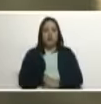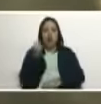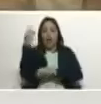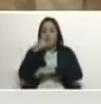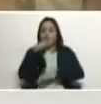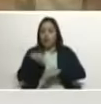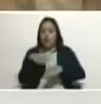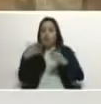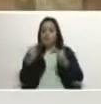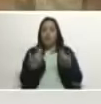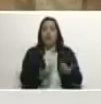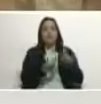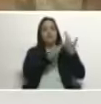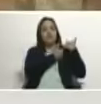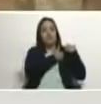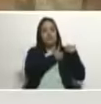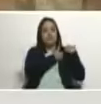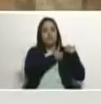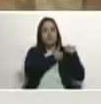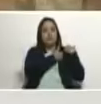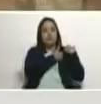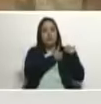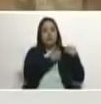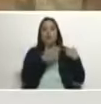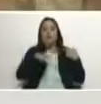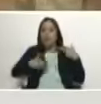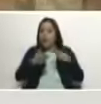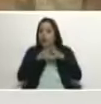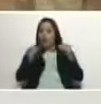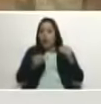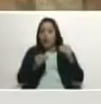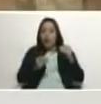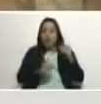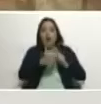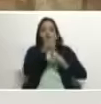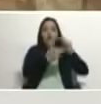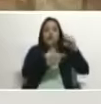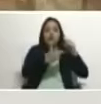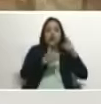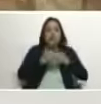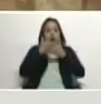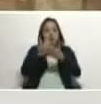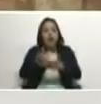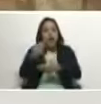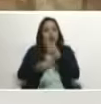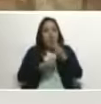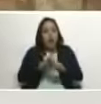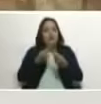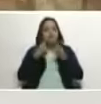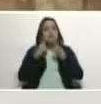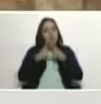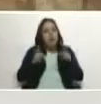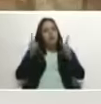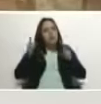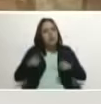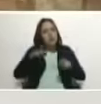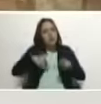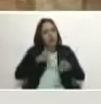Legislativo. Lo puede todo para construir, para ayudar, pero lo puede todo también para